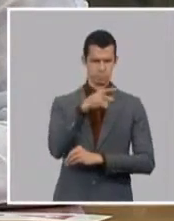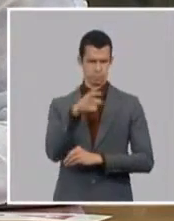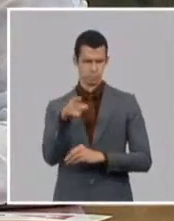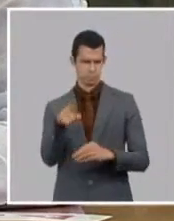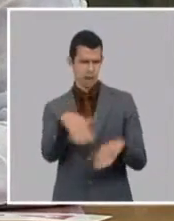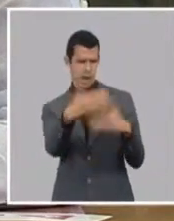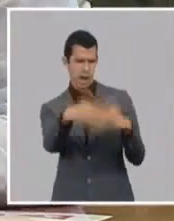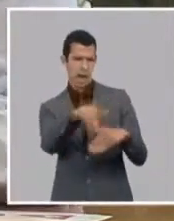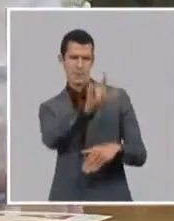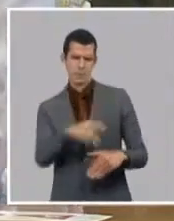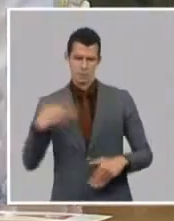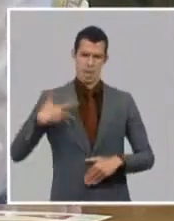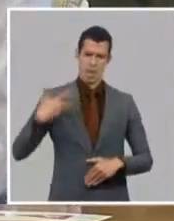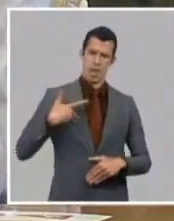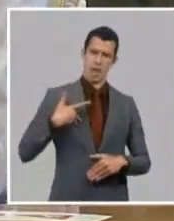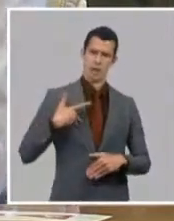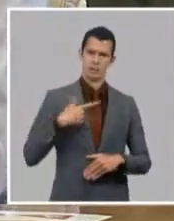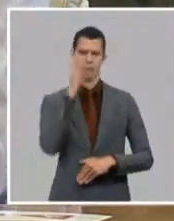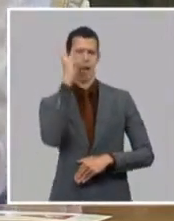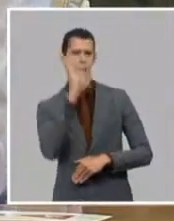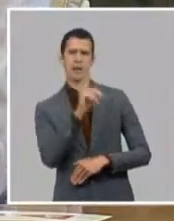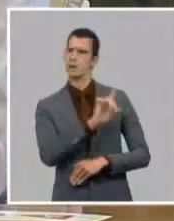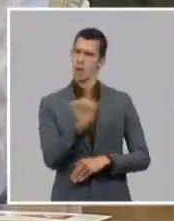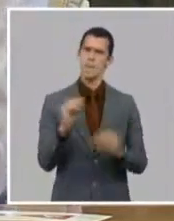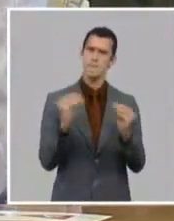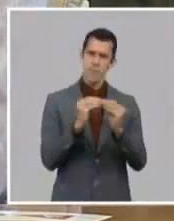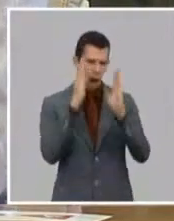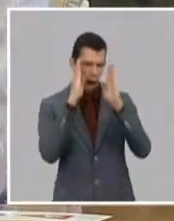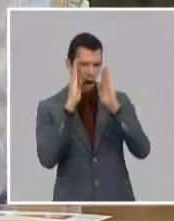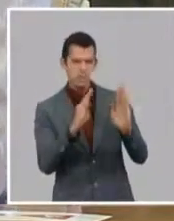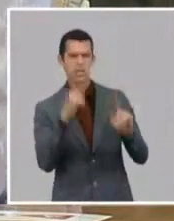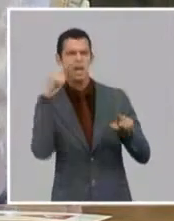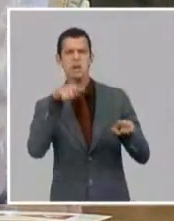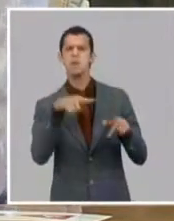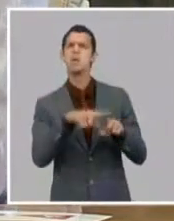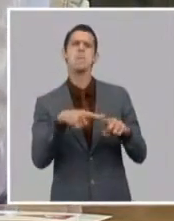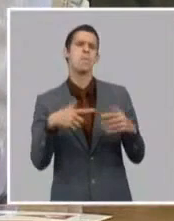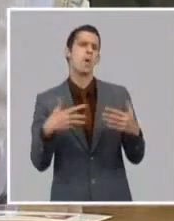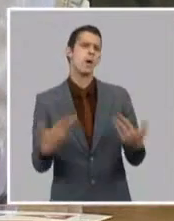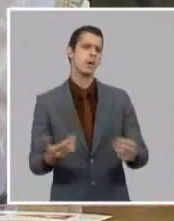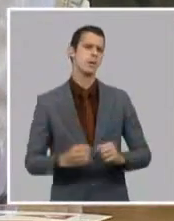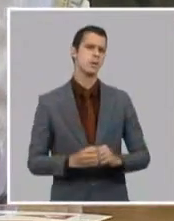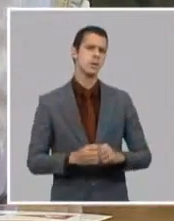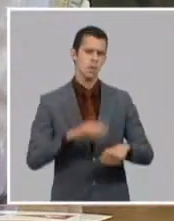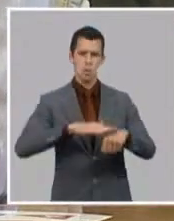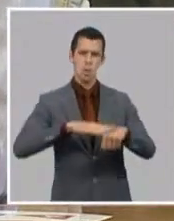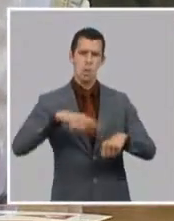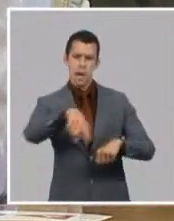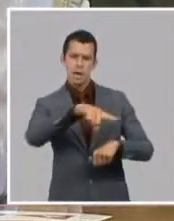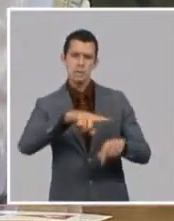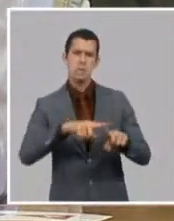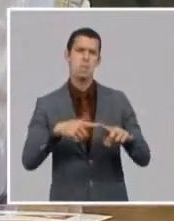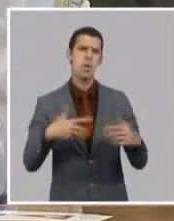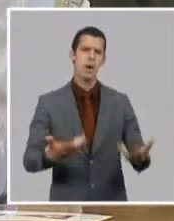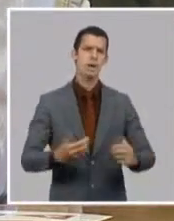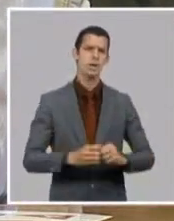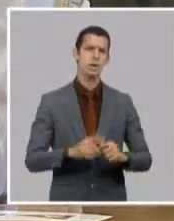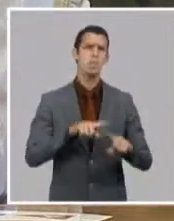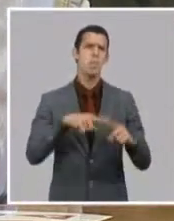de nuestros problemas para poder actuar, para poder superar, para evitar que se